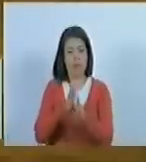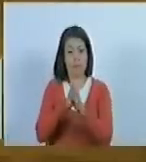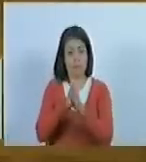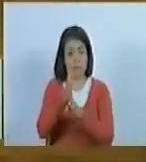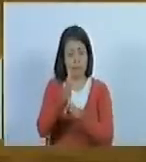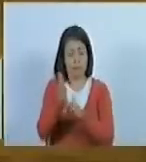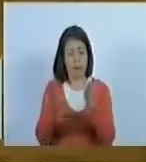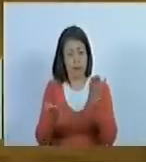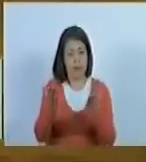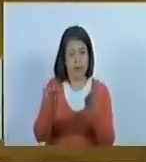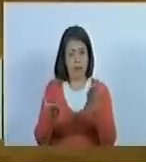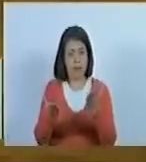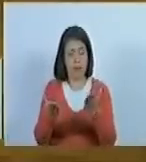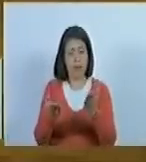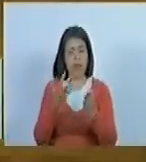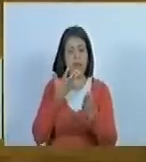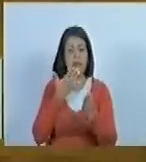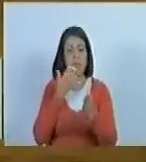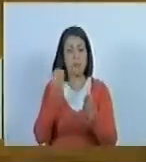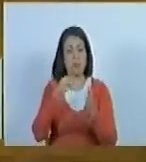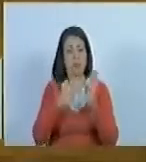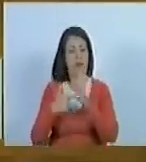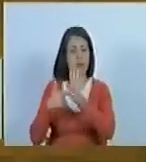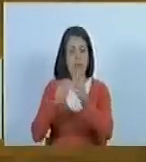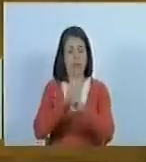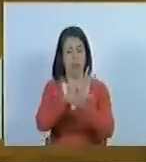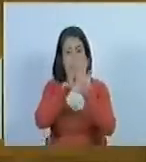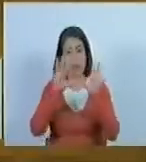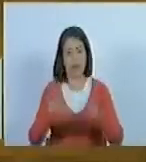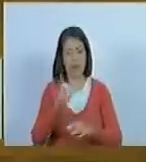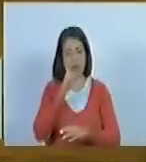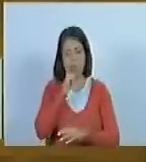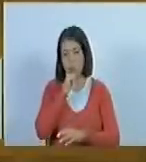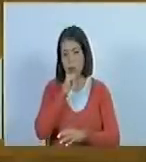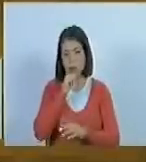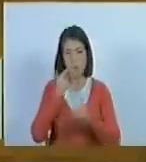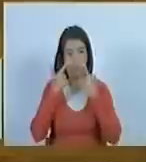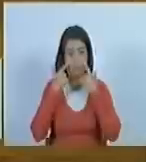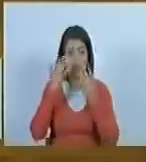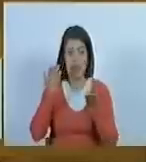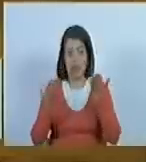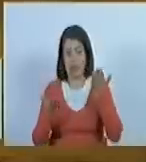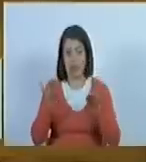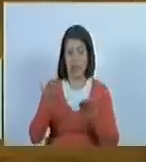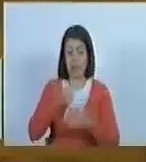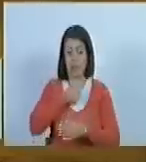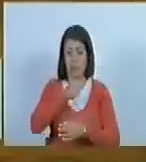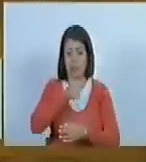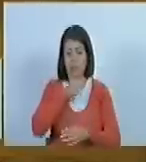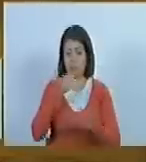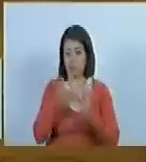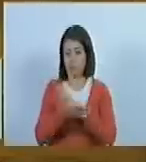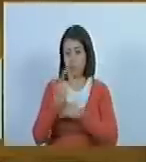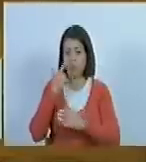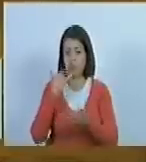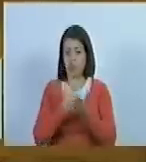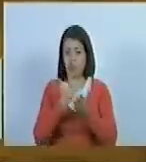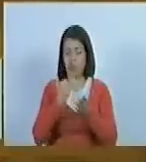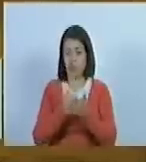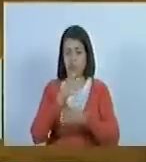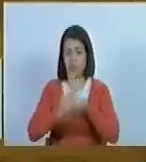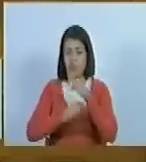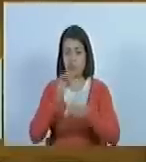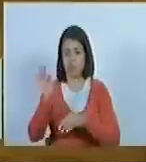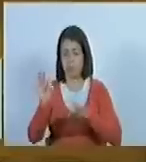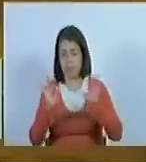neutralidad. El ejemplo más claro de que en términos absolutos no existe la neutralidad periodística se evidencia desde el momento en que